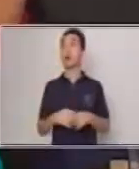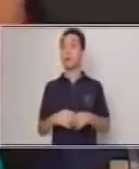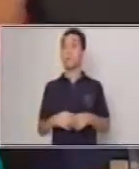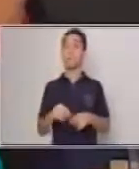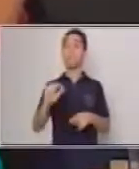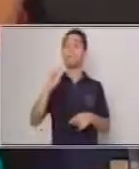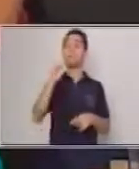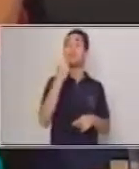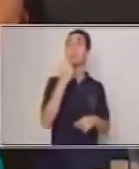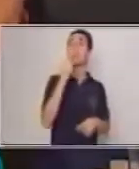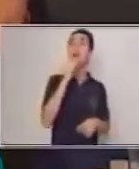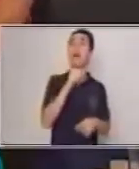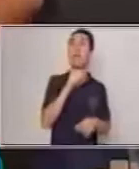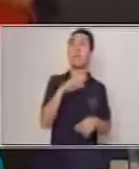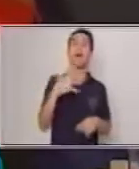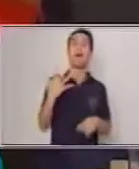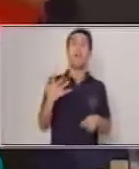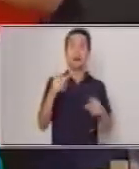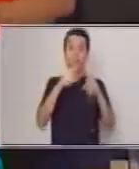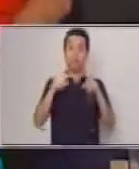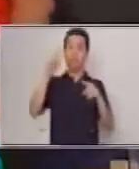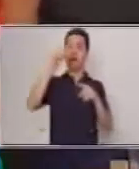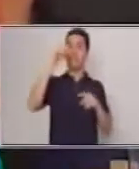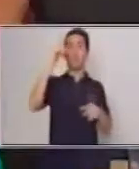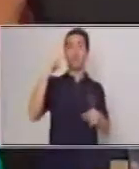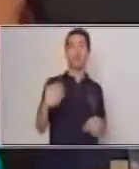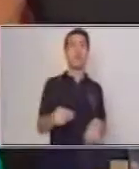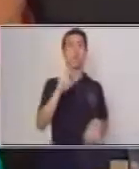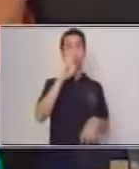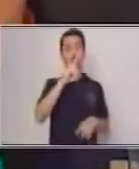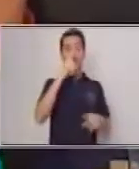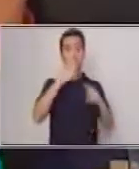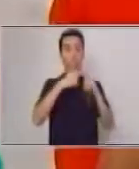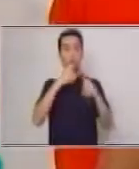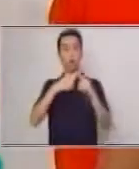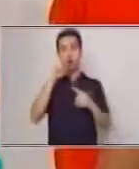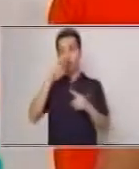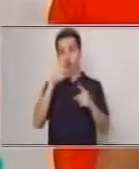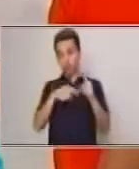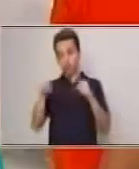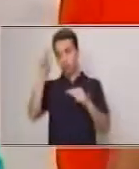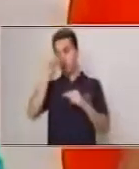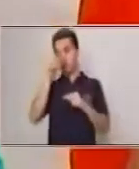cuadrado, 4, 2 por 2, 4.